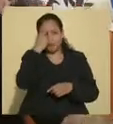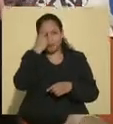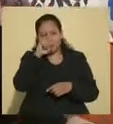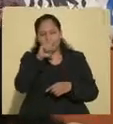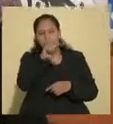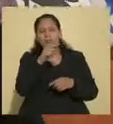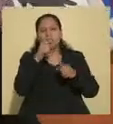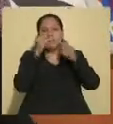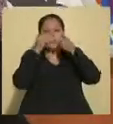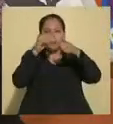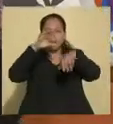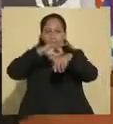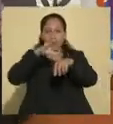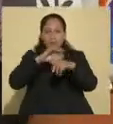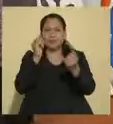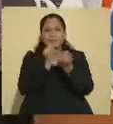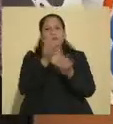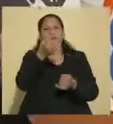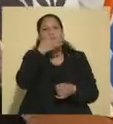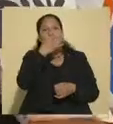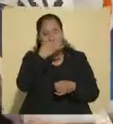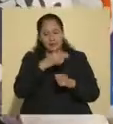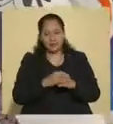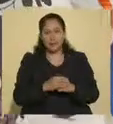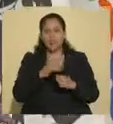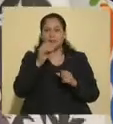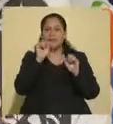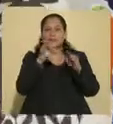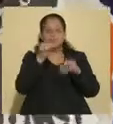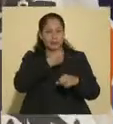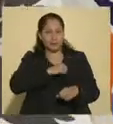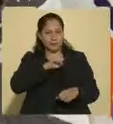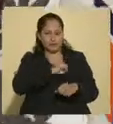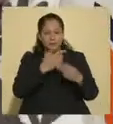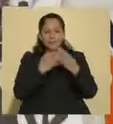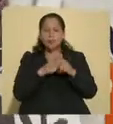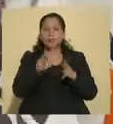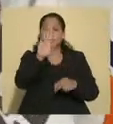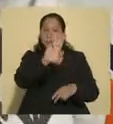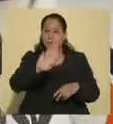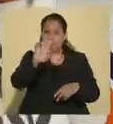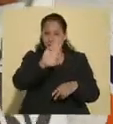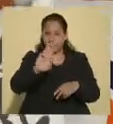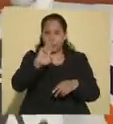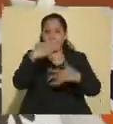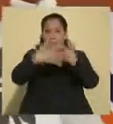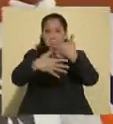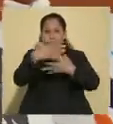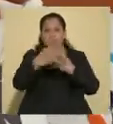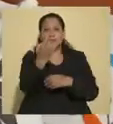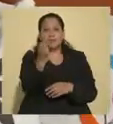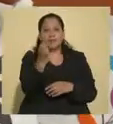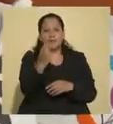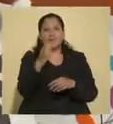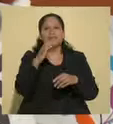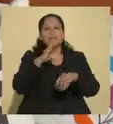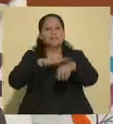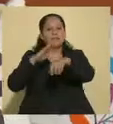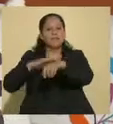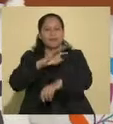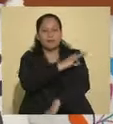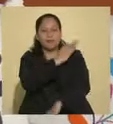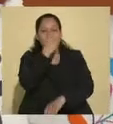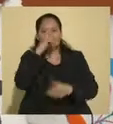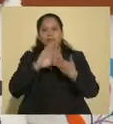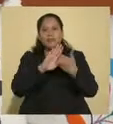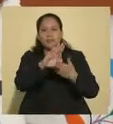servicios médicos y medicamentos. La Secretaría de Salud inicia este miércoles 15 de enero la campaña de vacunación contra el